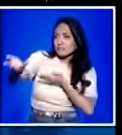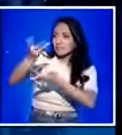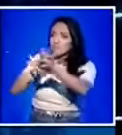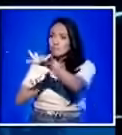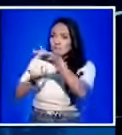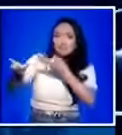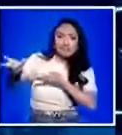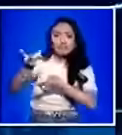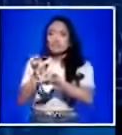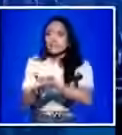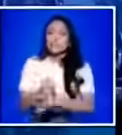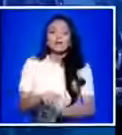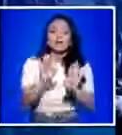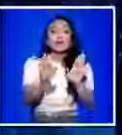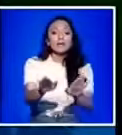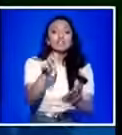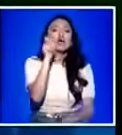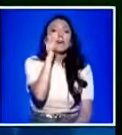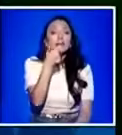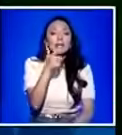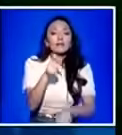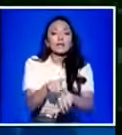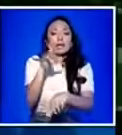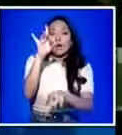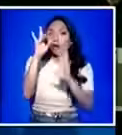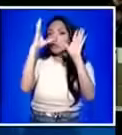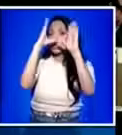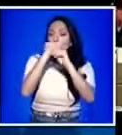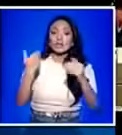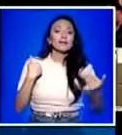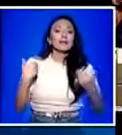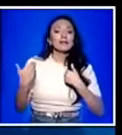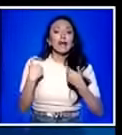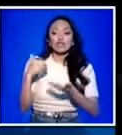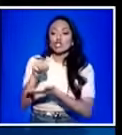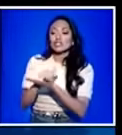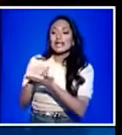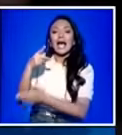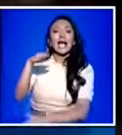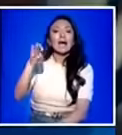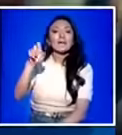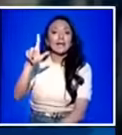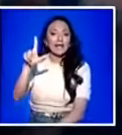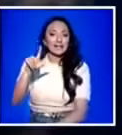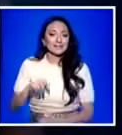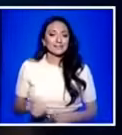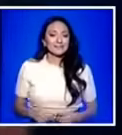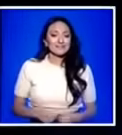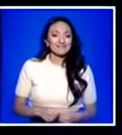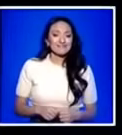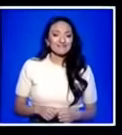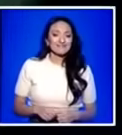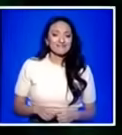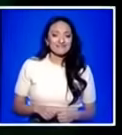vivo. Se desarrollará mañana a las 8 de la noche en el Teatro San Gabriel.